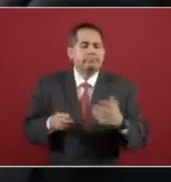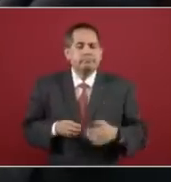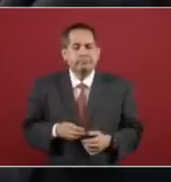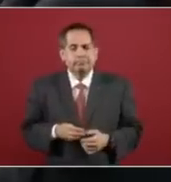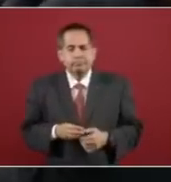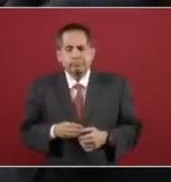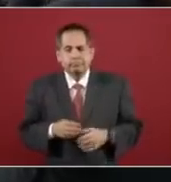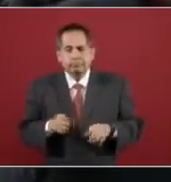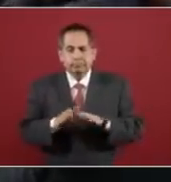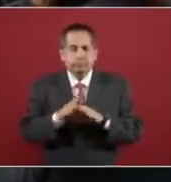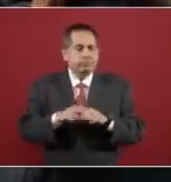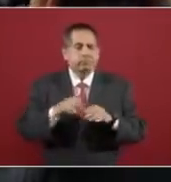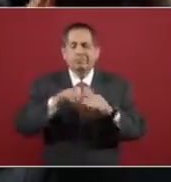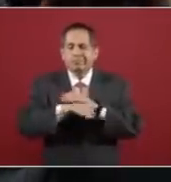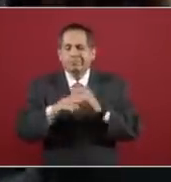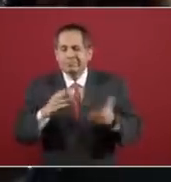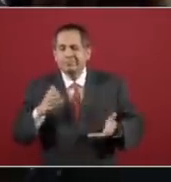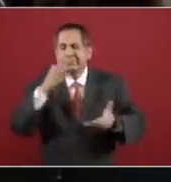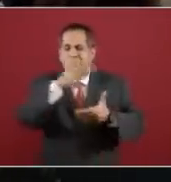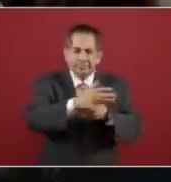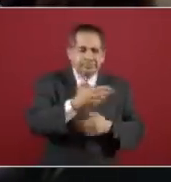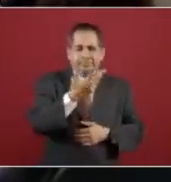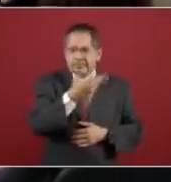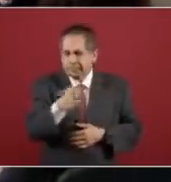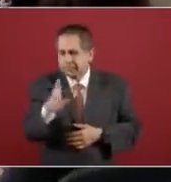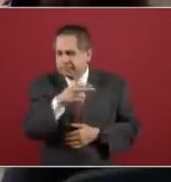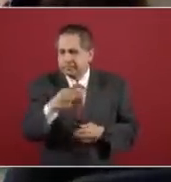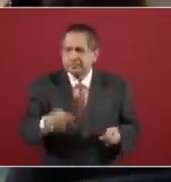establecimientos comerciales restaurantes